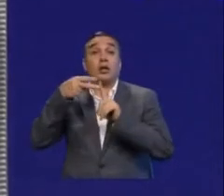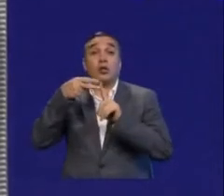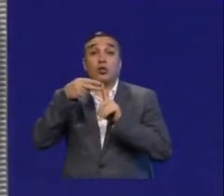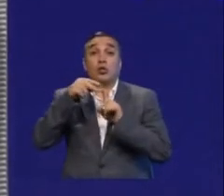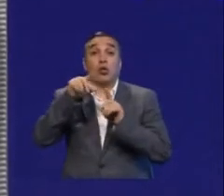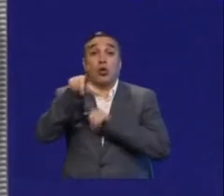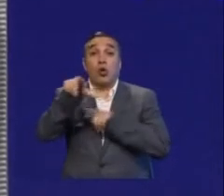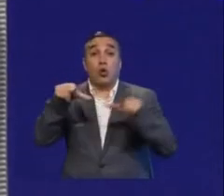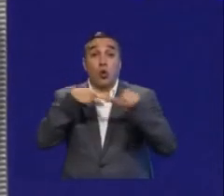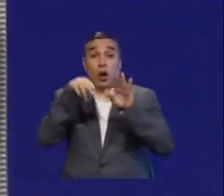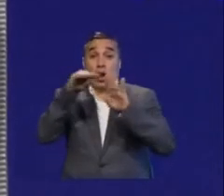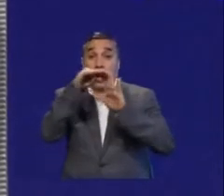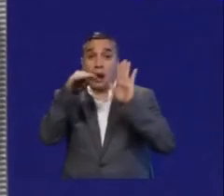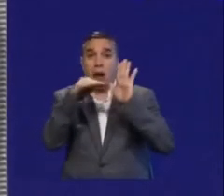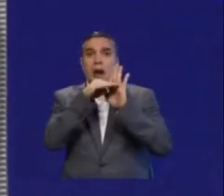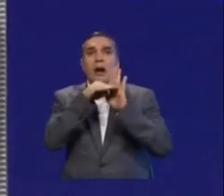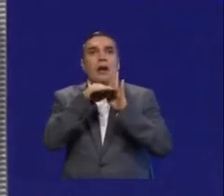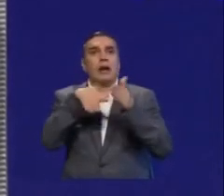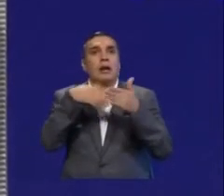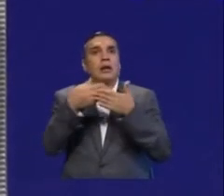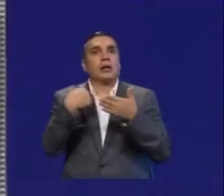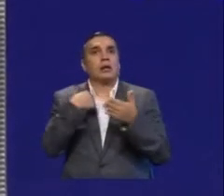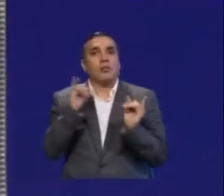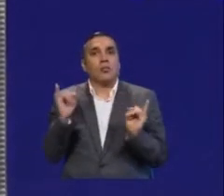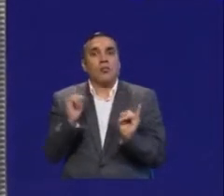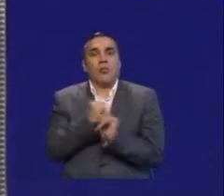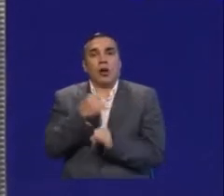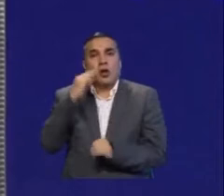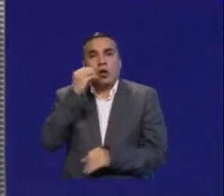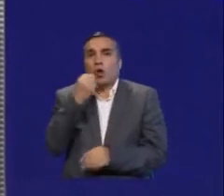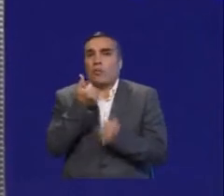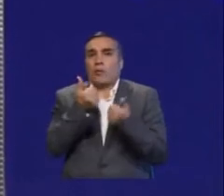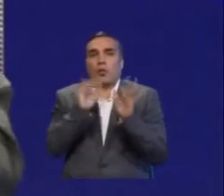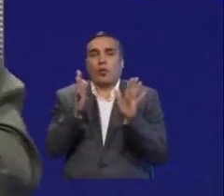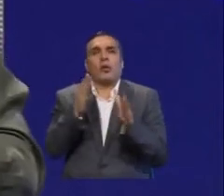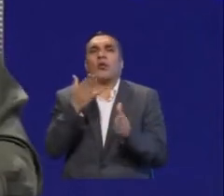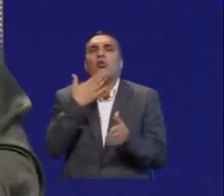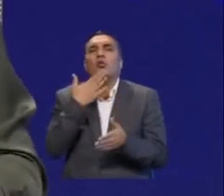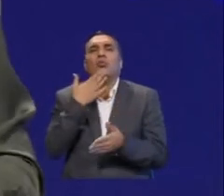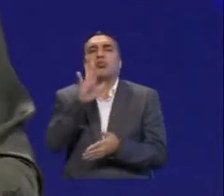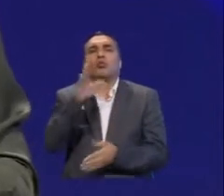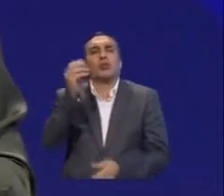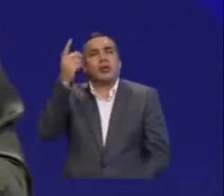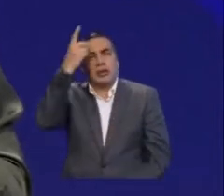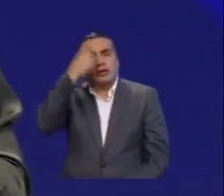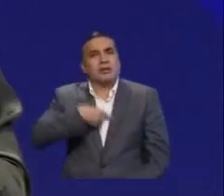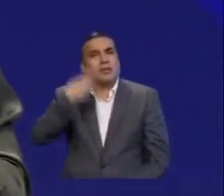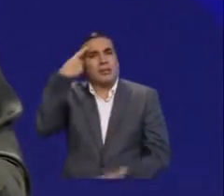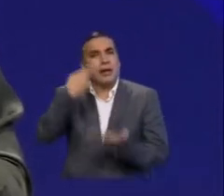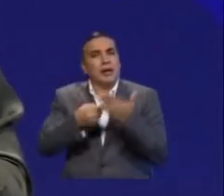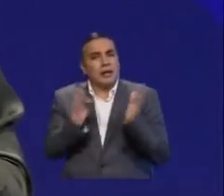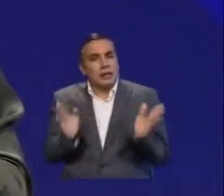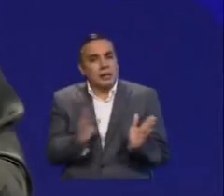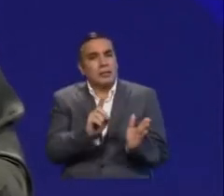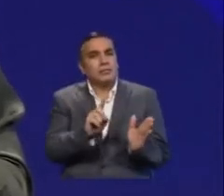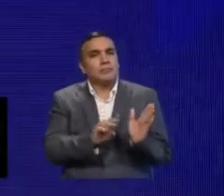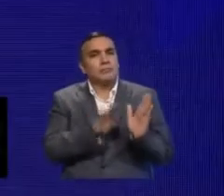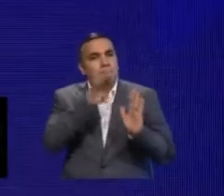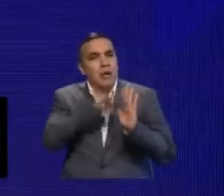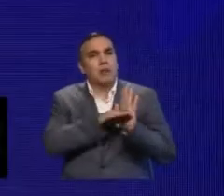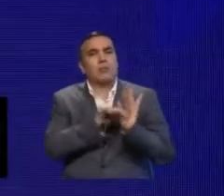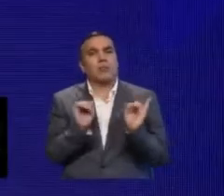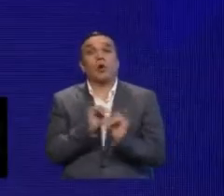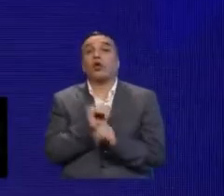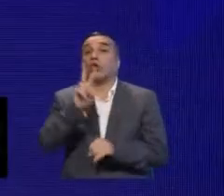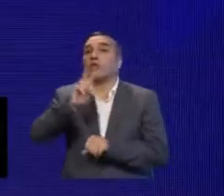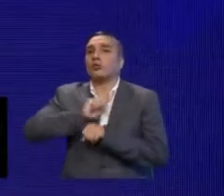infantil de toda la región. ¿Qué acciones tomaría usted para reducir la desnutrición crónica infantil? Tiene un minuto. Dos